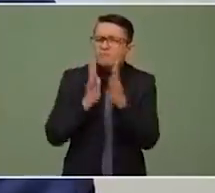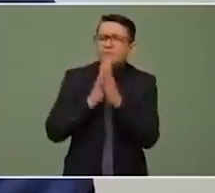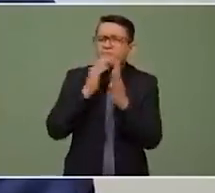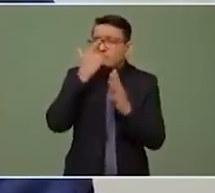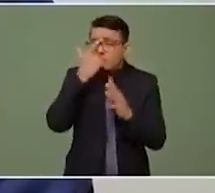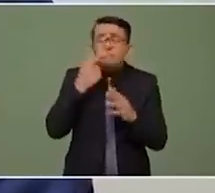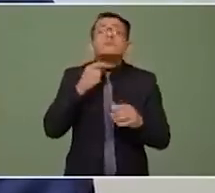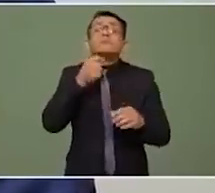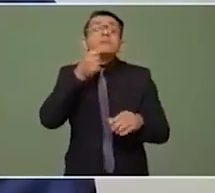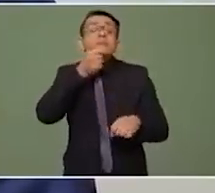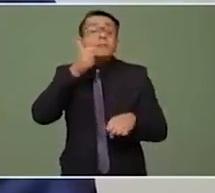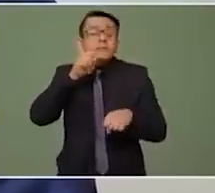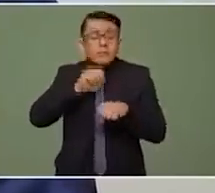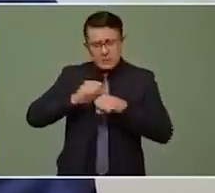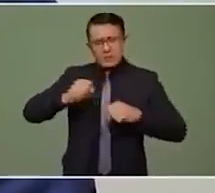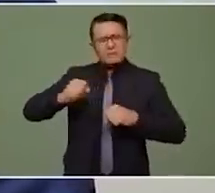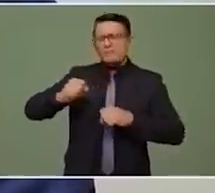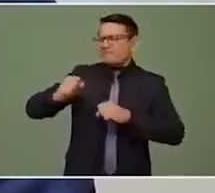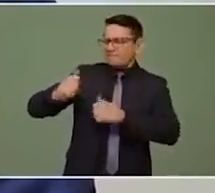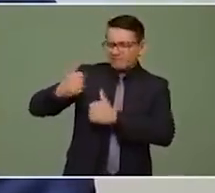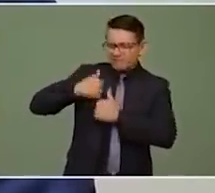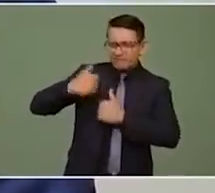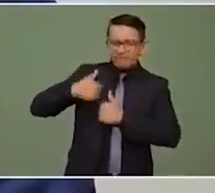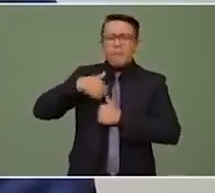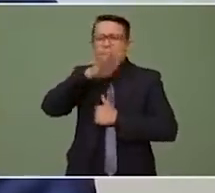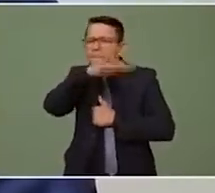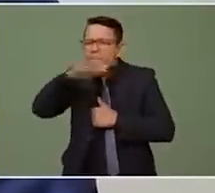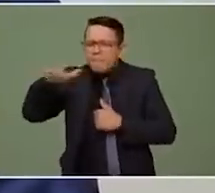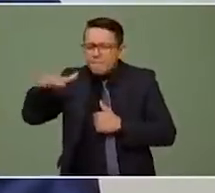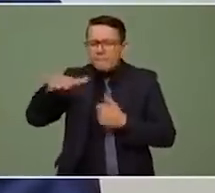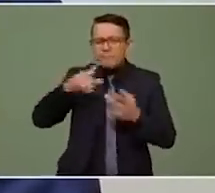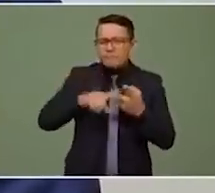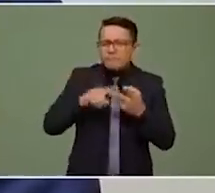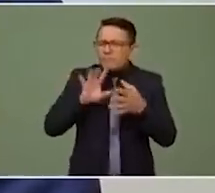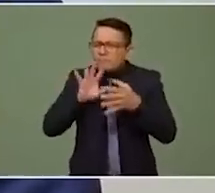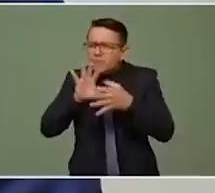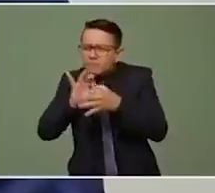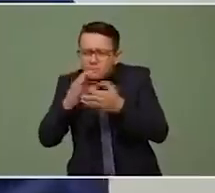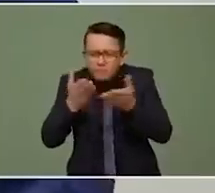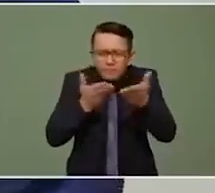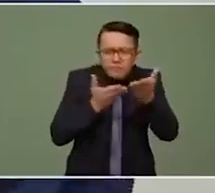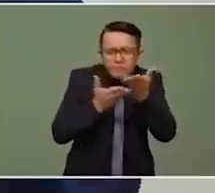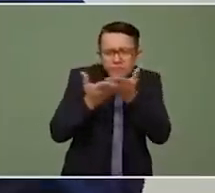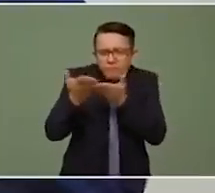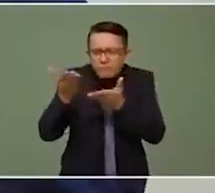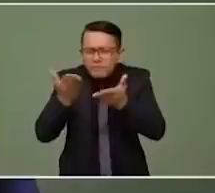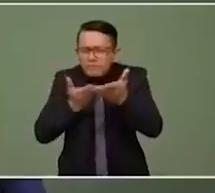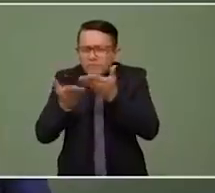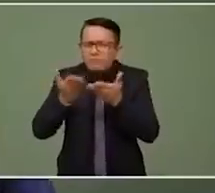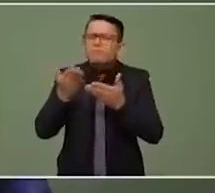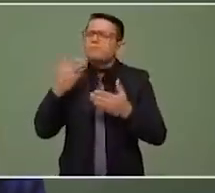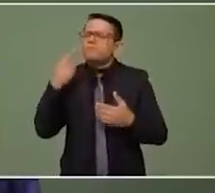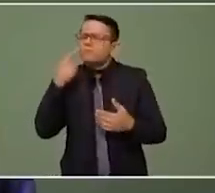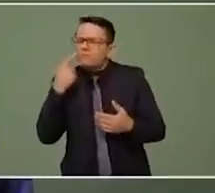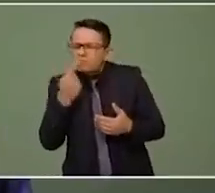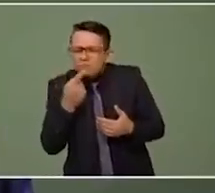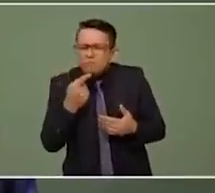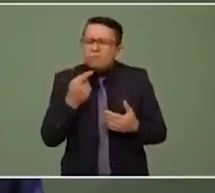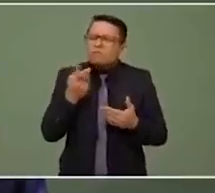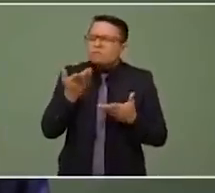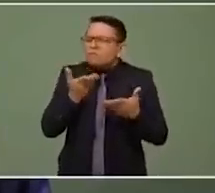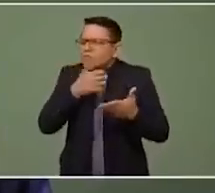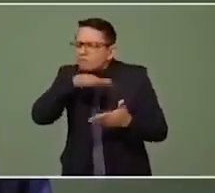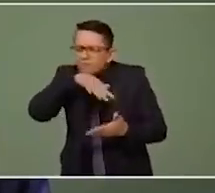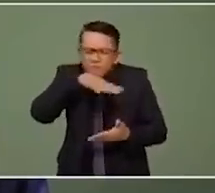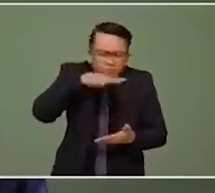secretaria de marina con la participación de la policía federal se está buscando